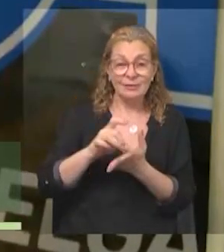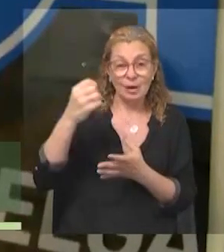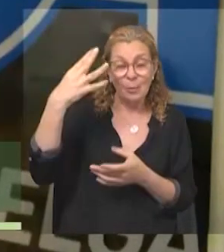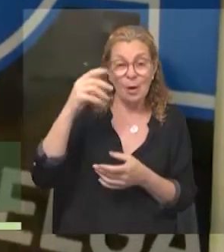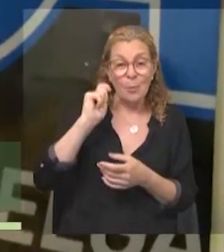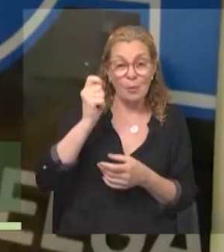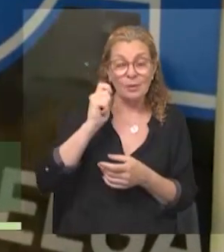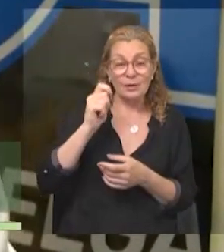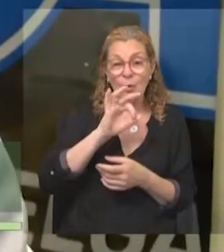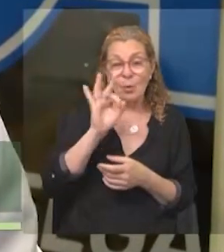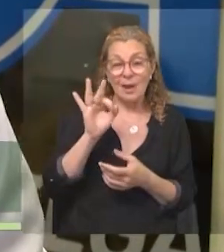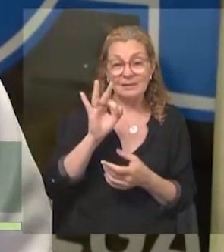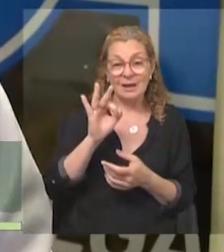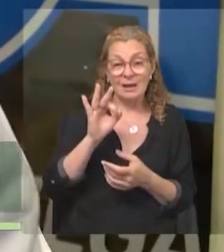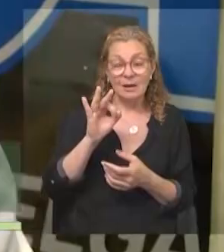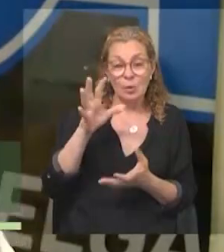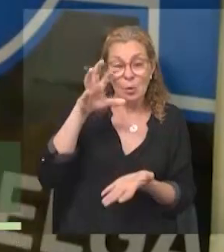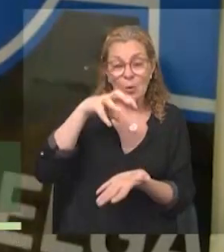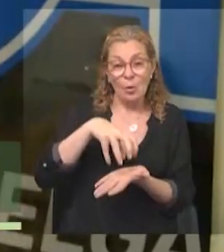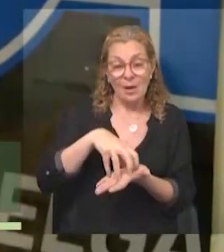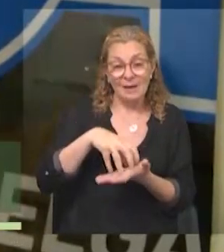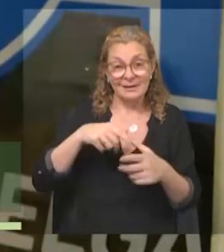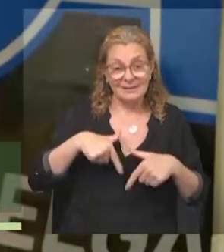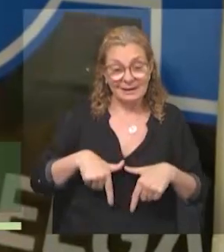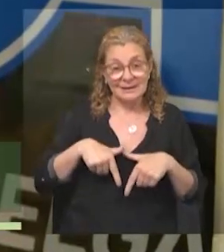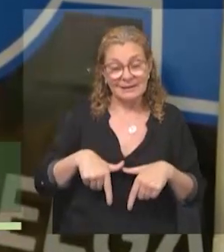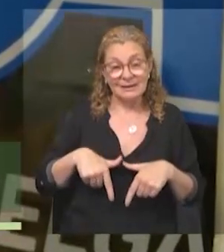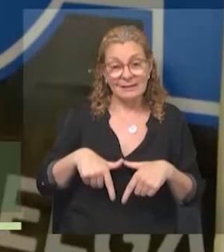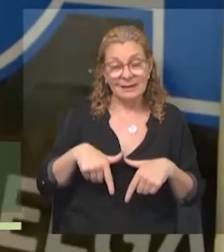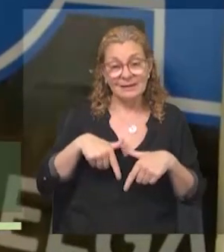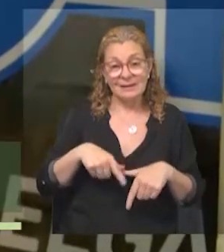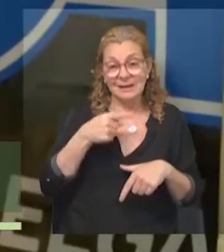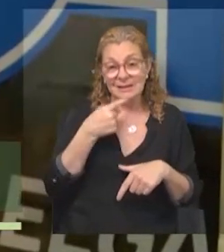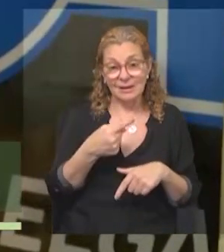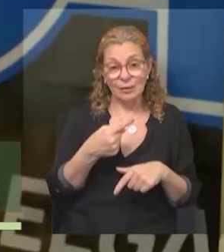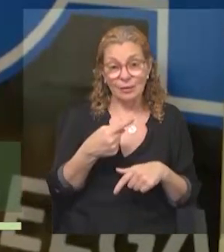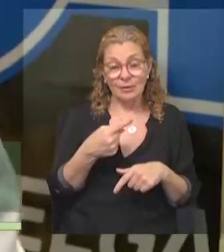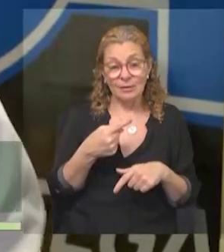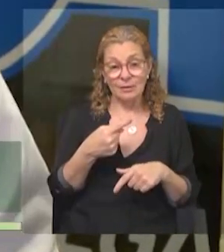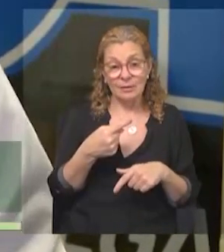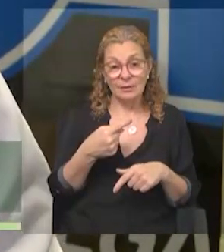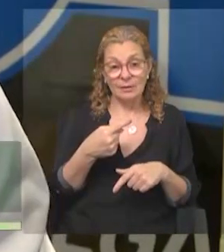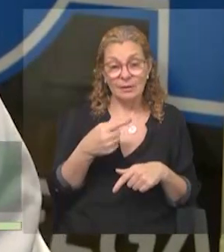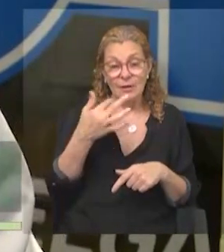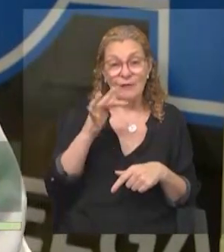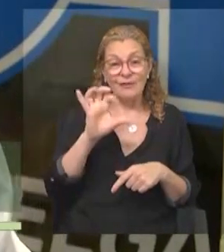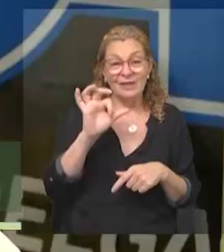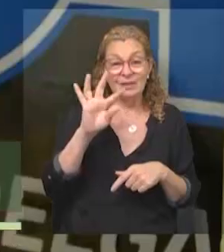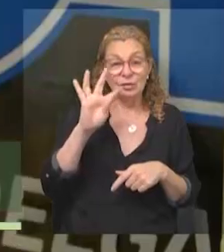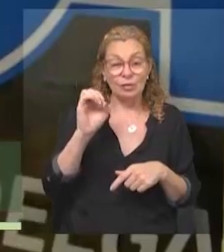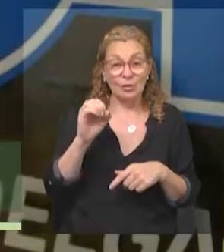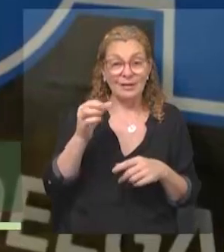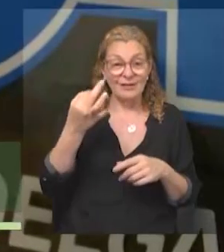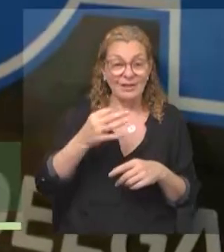público o hasta en propios locales pertenecientes a la intendencia el intendente salió a decir que era un ficto y que en